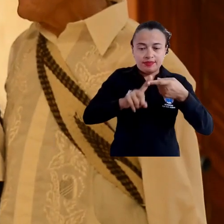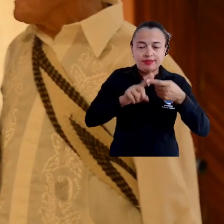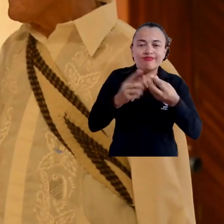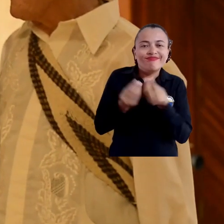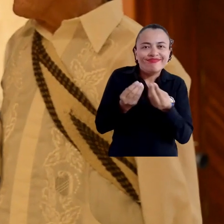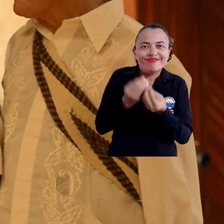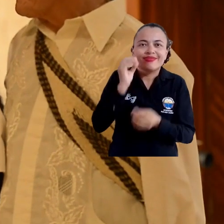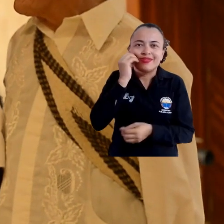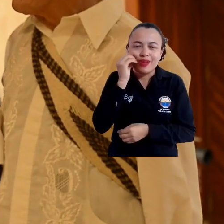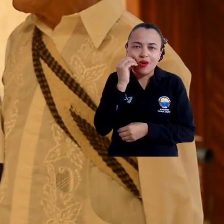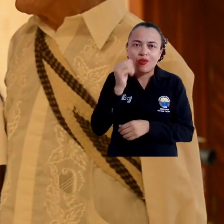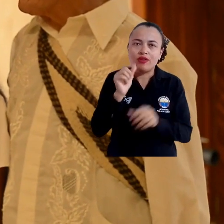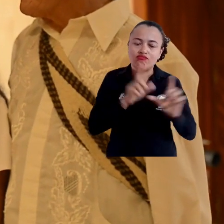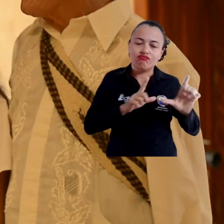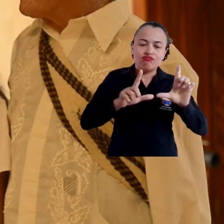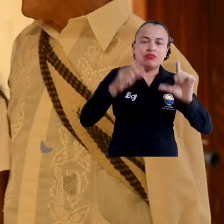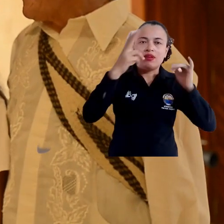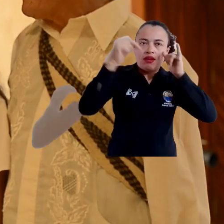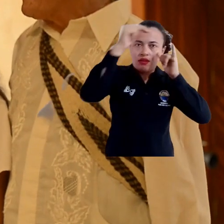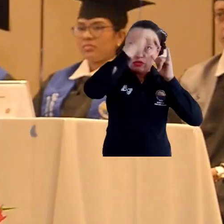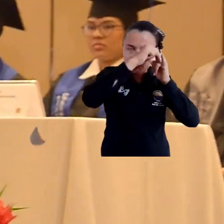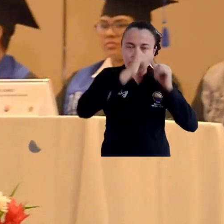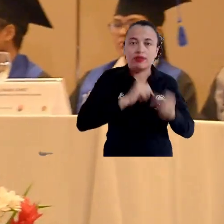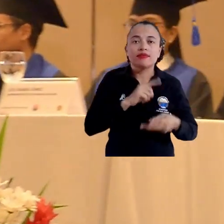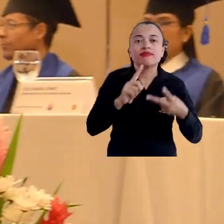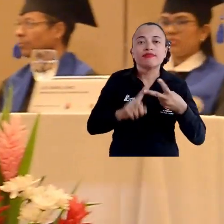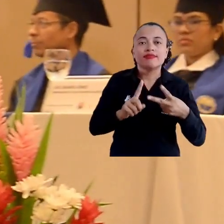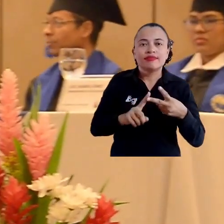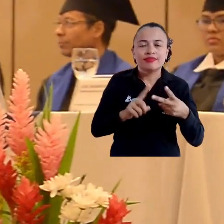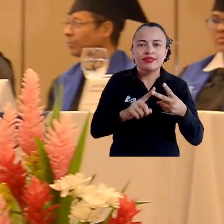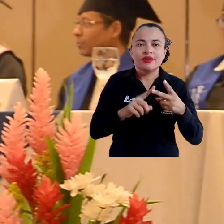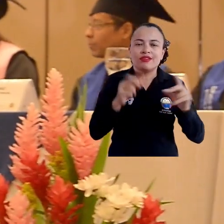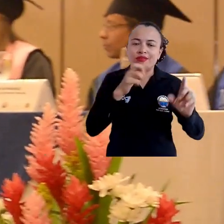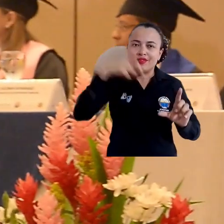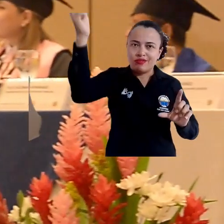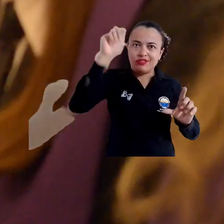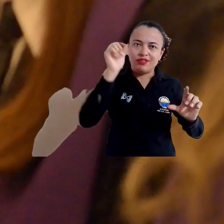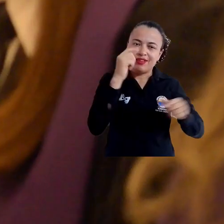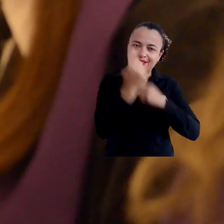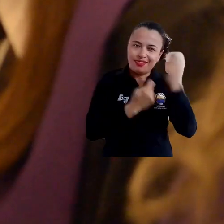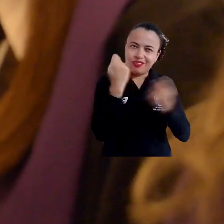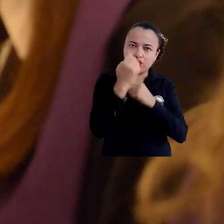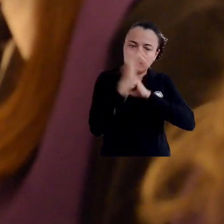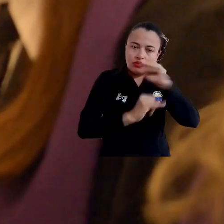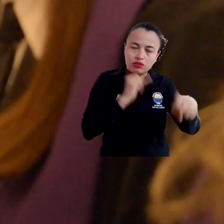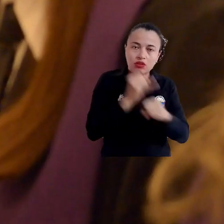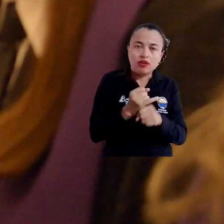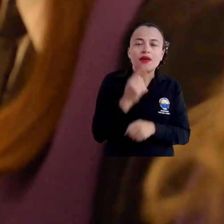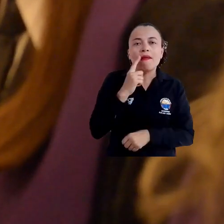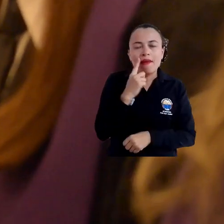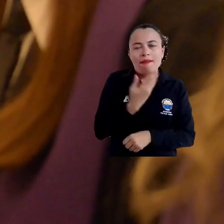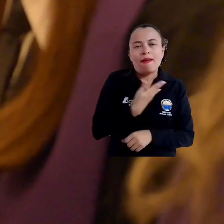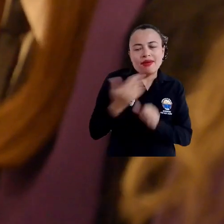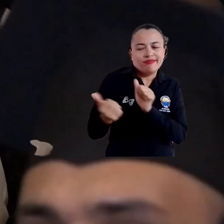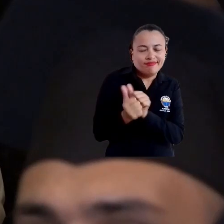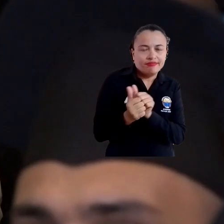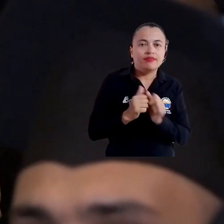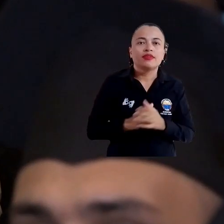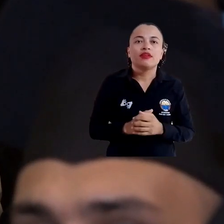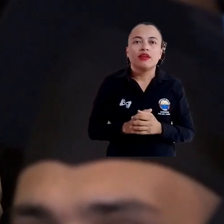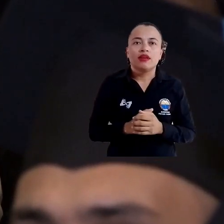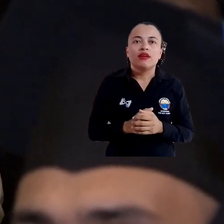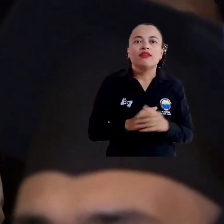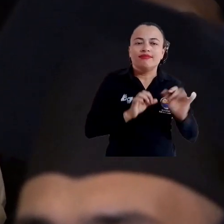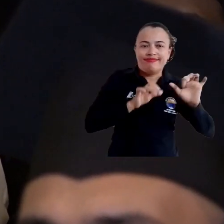María Alejandra llegó acompañada de sus abuelos para titularse como antropóloga y María Fernanda como profesional en negocios internacionales con la presencia de